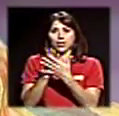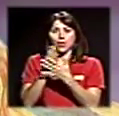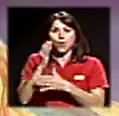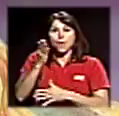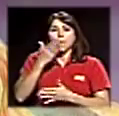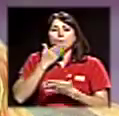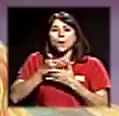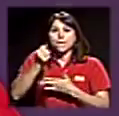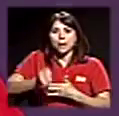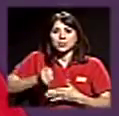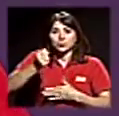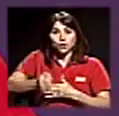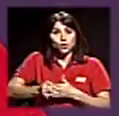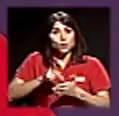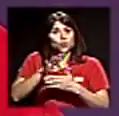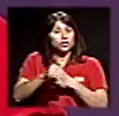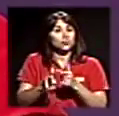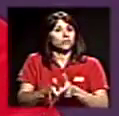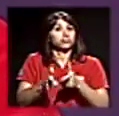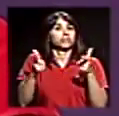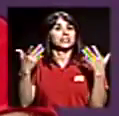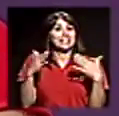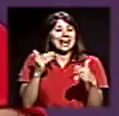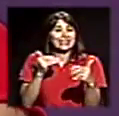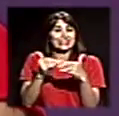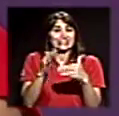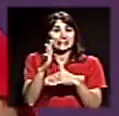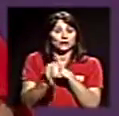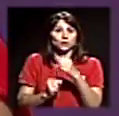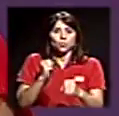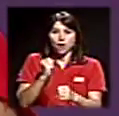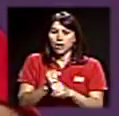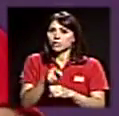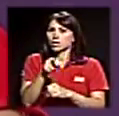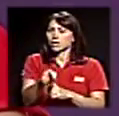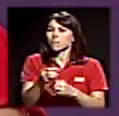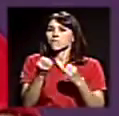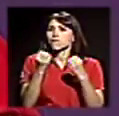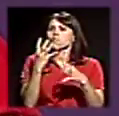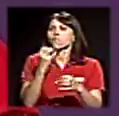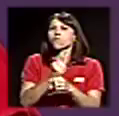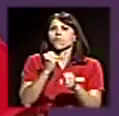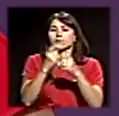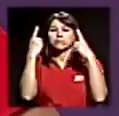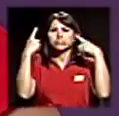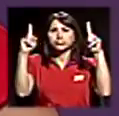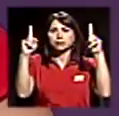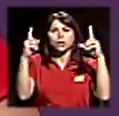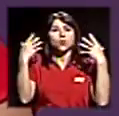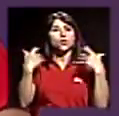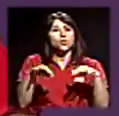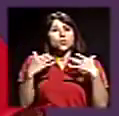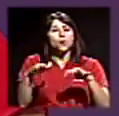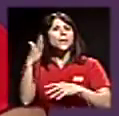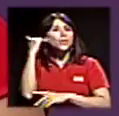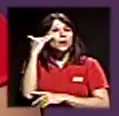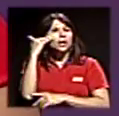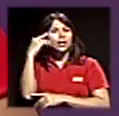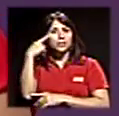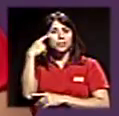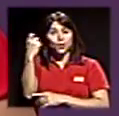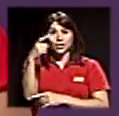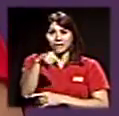hace 5 años, llevamos para 5 años, y donde los logros han sido demasiados. ¿Por qué? Porque precisamente se ha estado